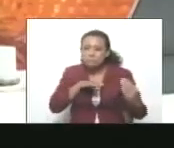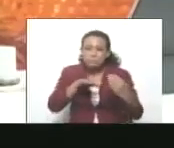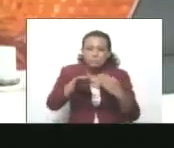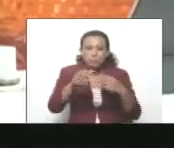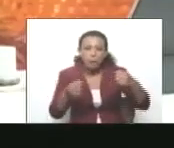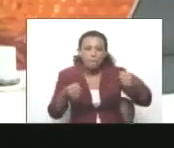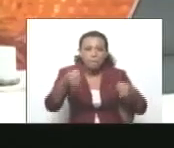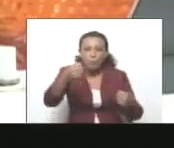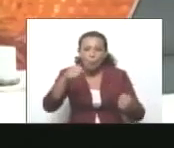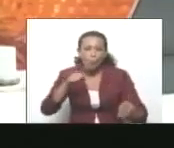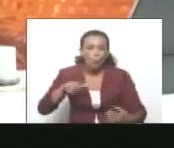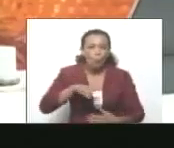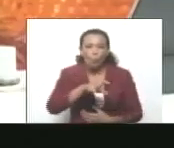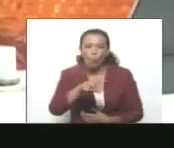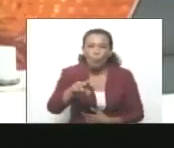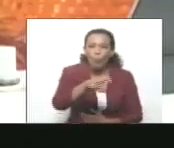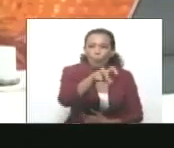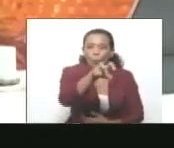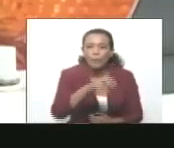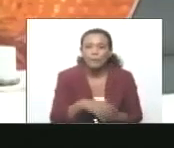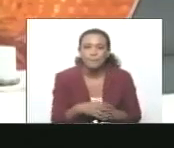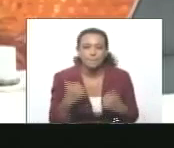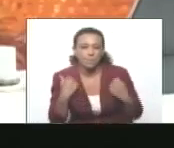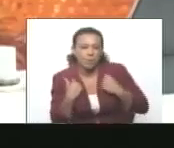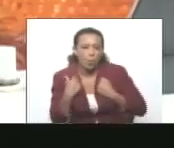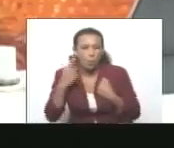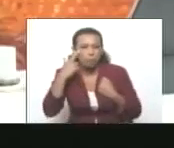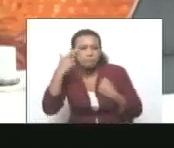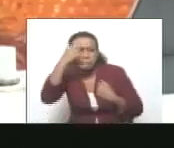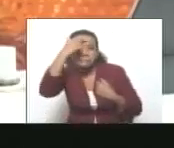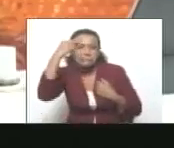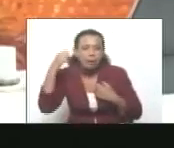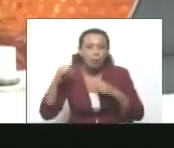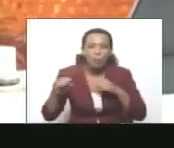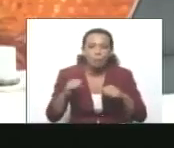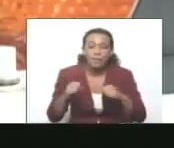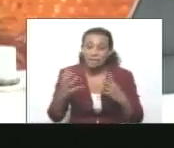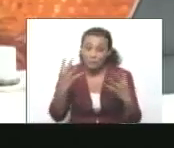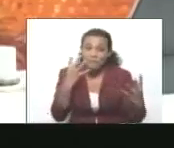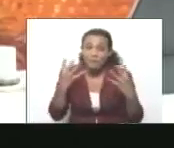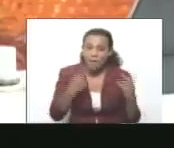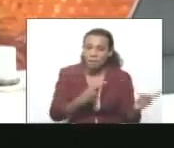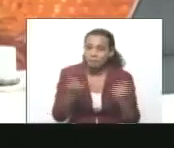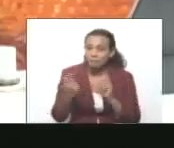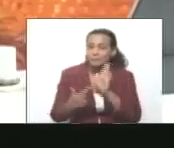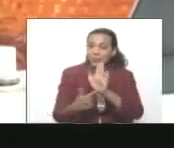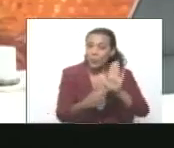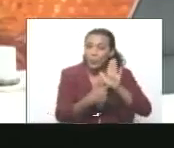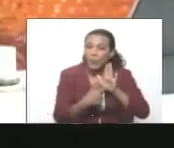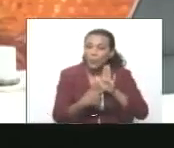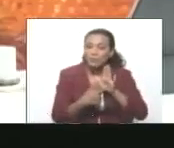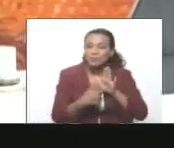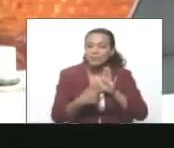Tenemos el turismo de aventura y esa feria fue extraordinaria, ya estuve haciendo